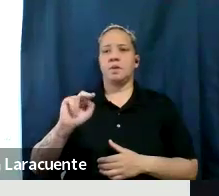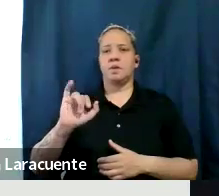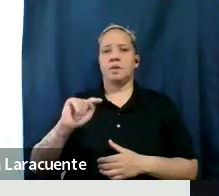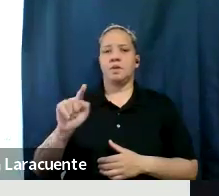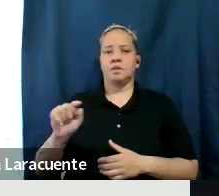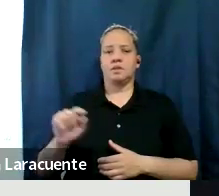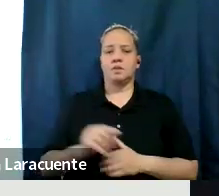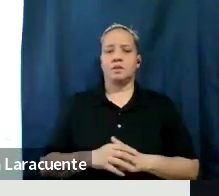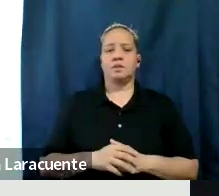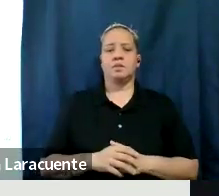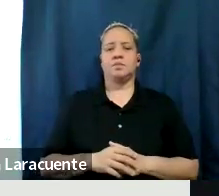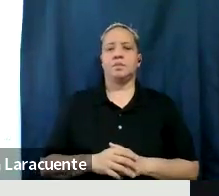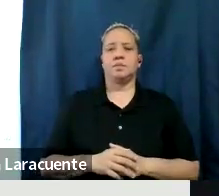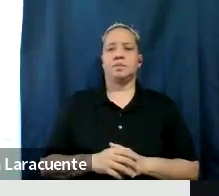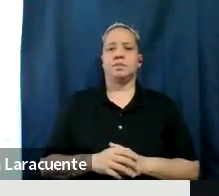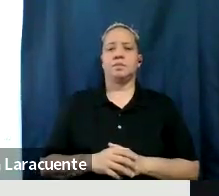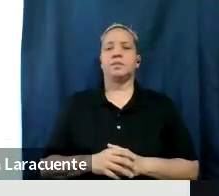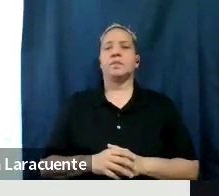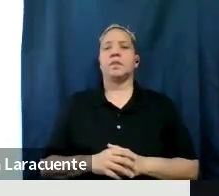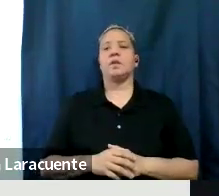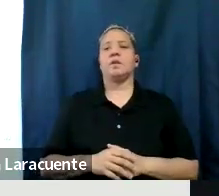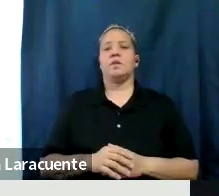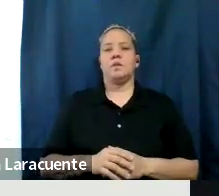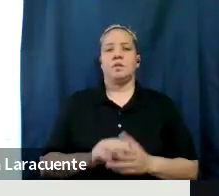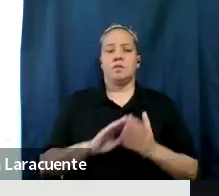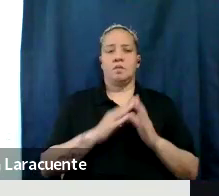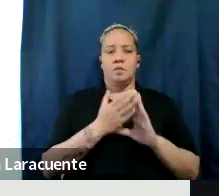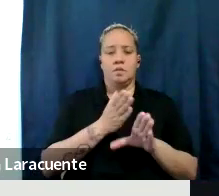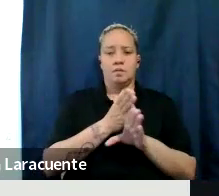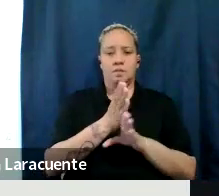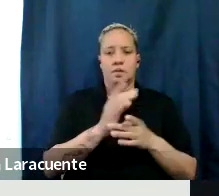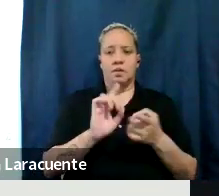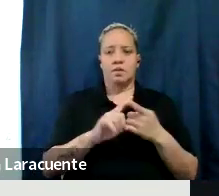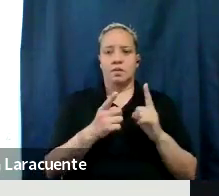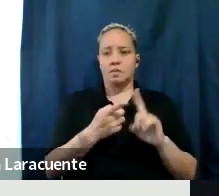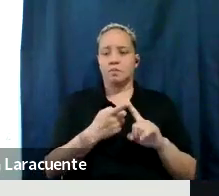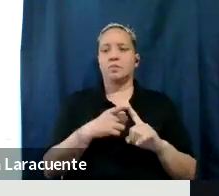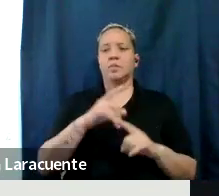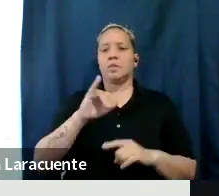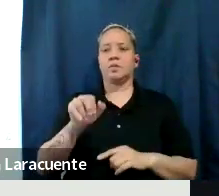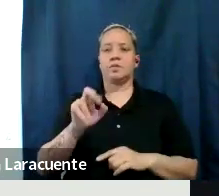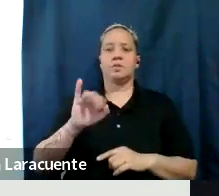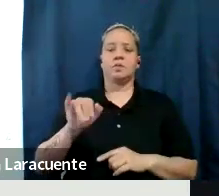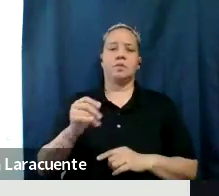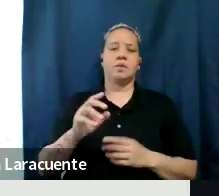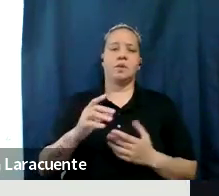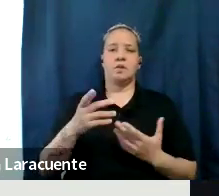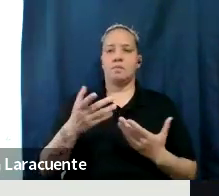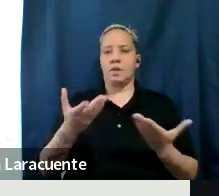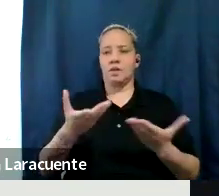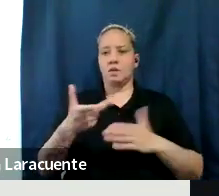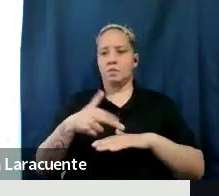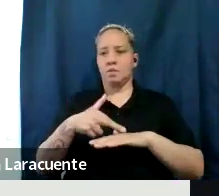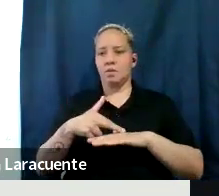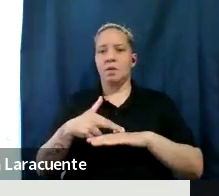Jaime Benítez se convertirá en el fiel amigo y valedor de Juan Ramón Jiménez en la isla,